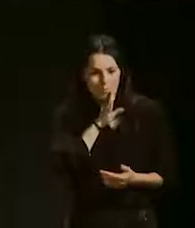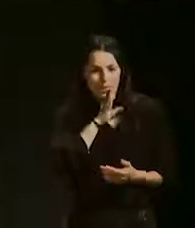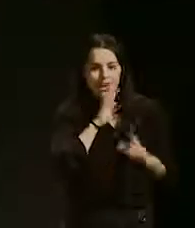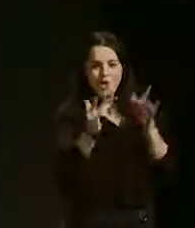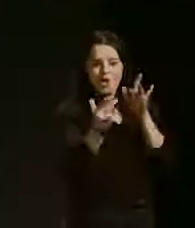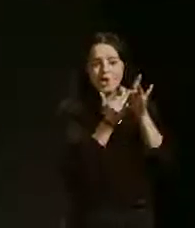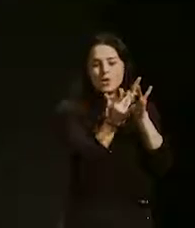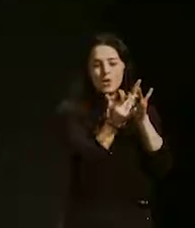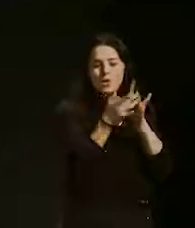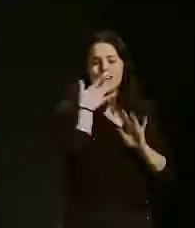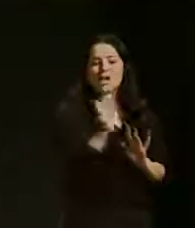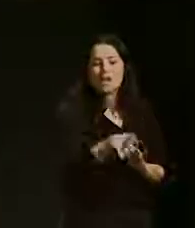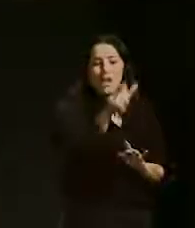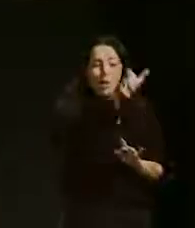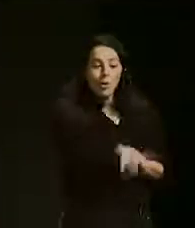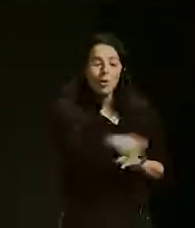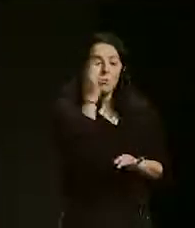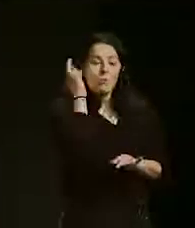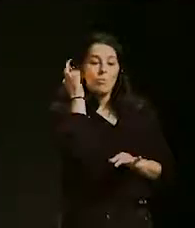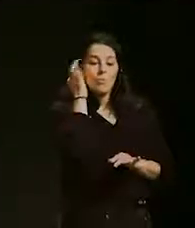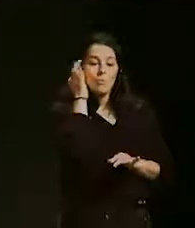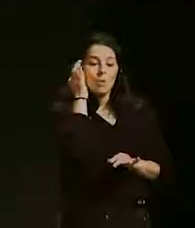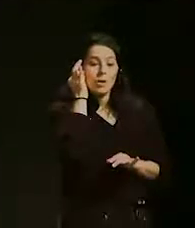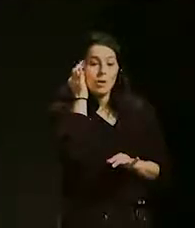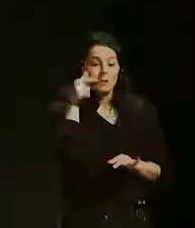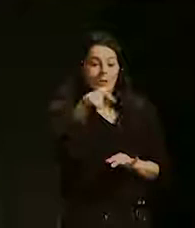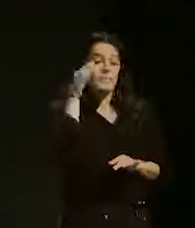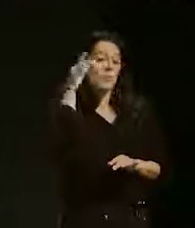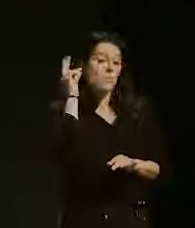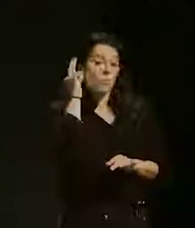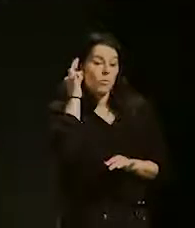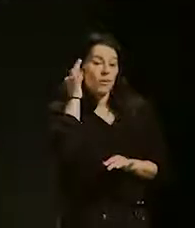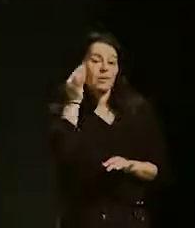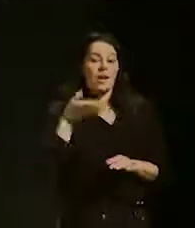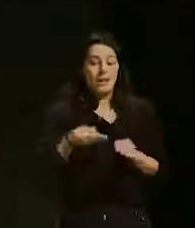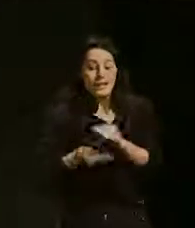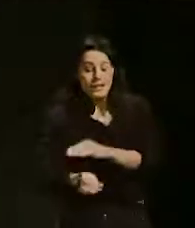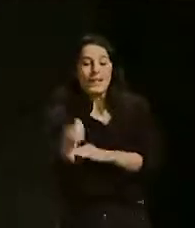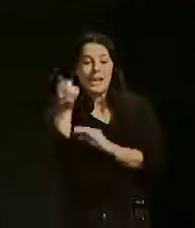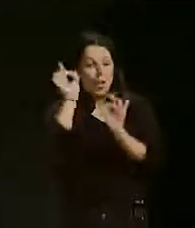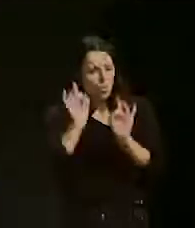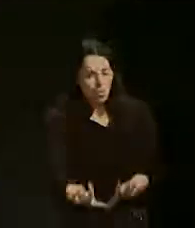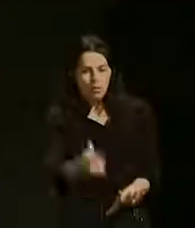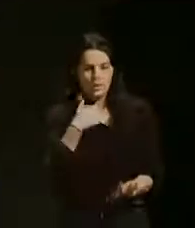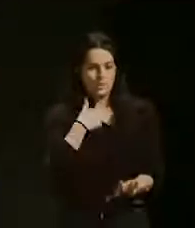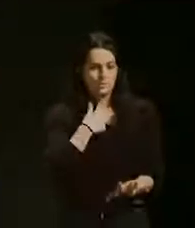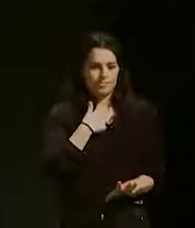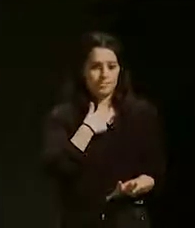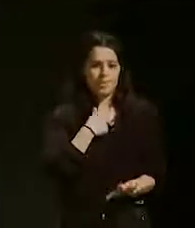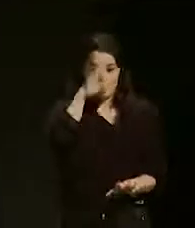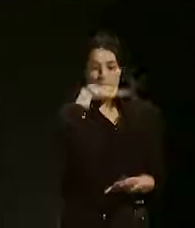contactó a una mujer, que era una mujer que tenía una hija como mí, pero un poco más grande. Y esta mujer